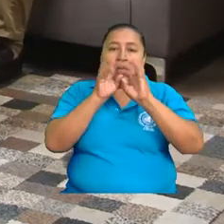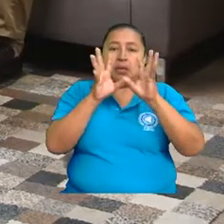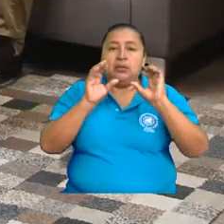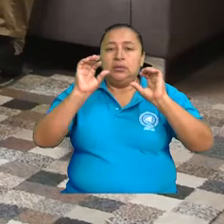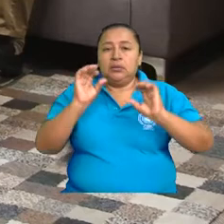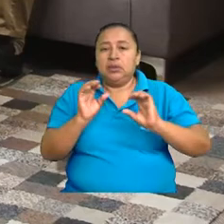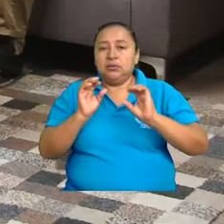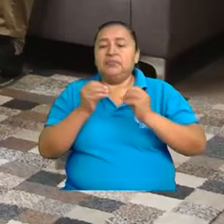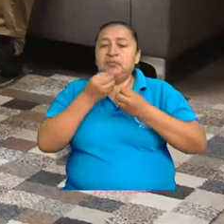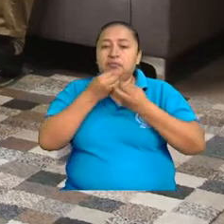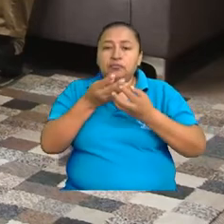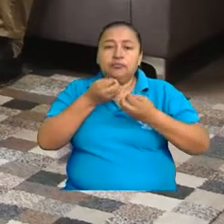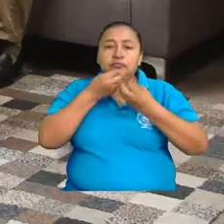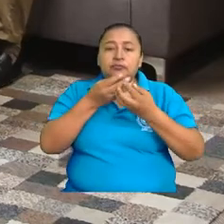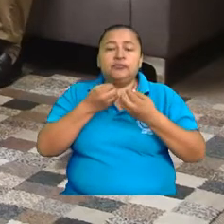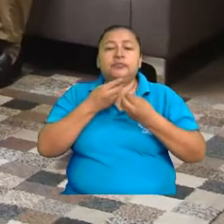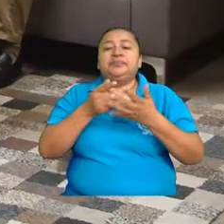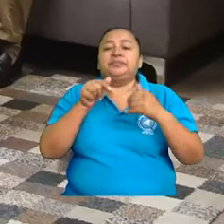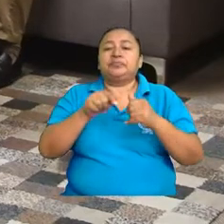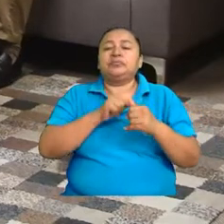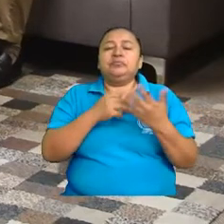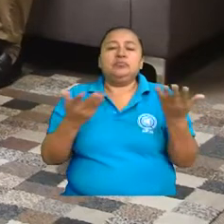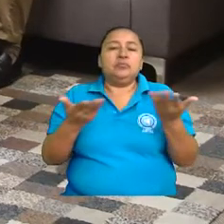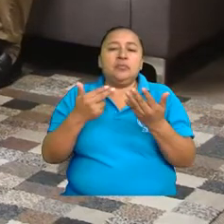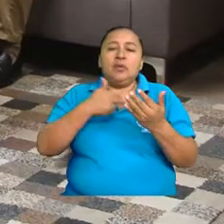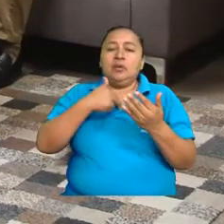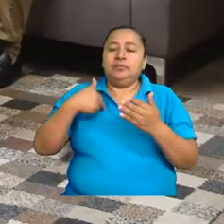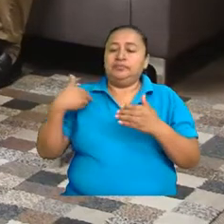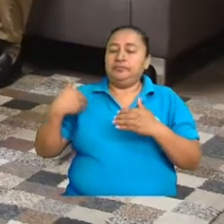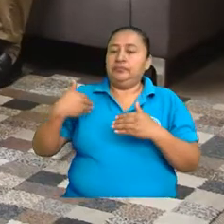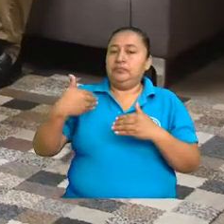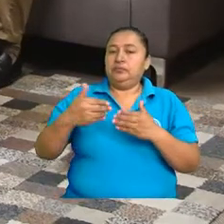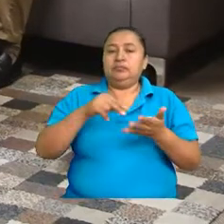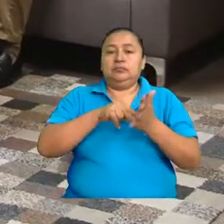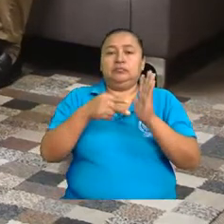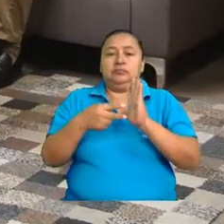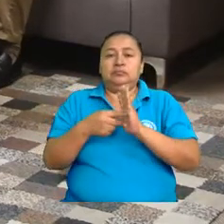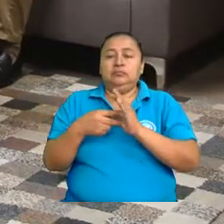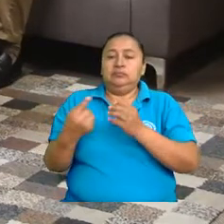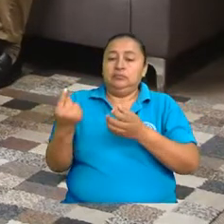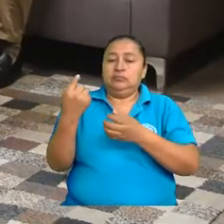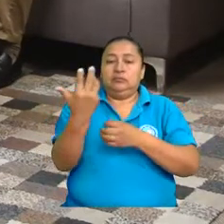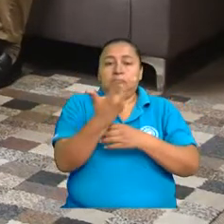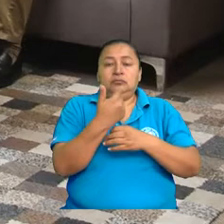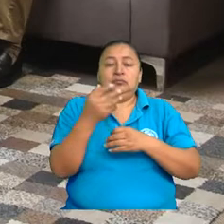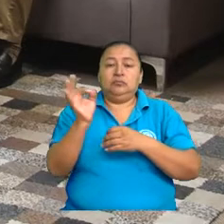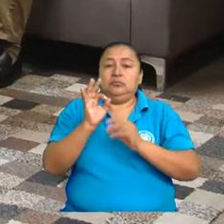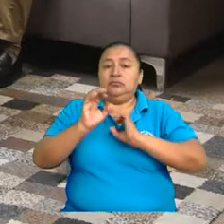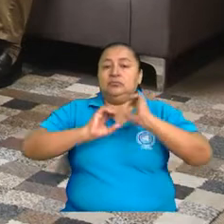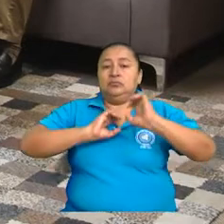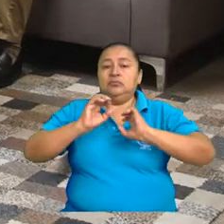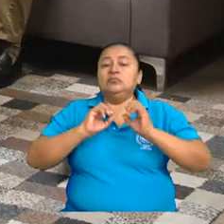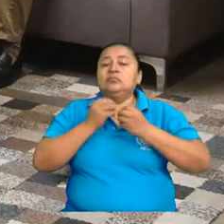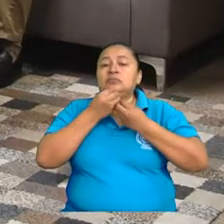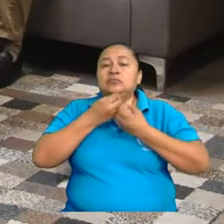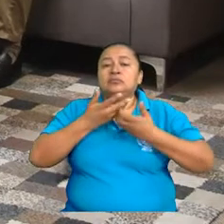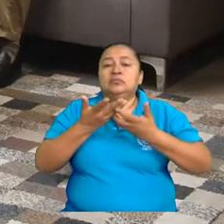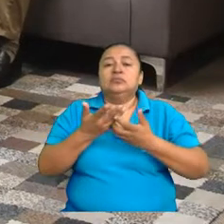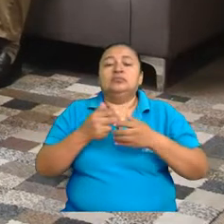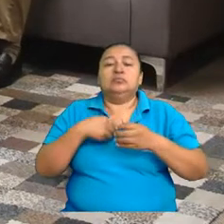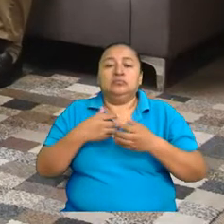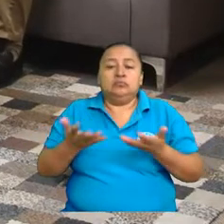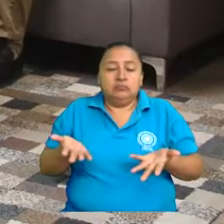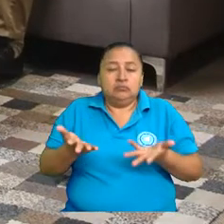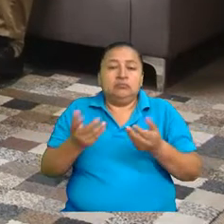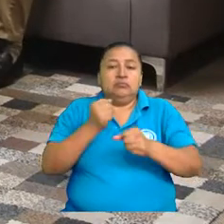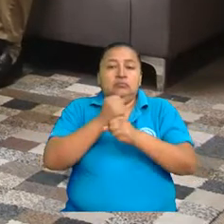información cada minuto. ¿Cómo llegamos a este proceso y lo que significa involucrar a los medios de comunicación para potenciar